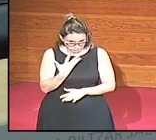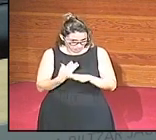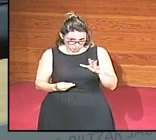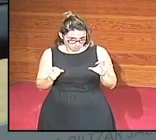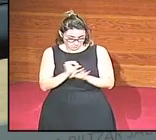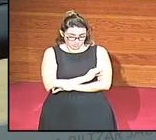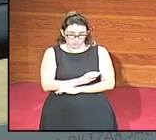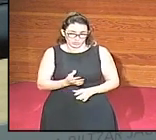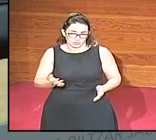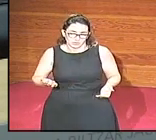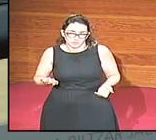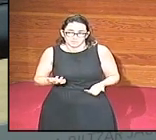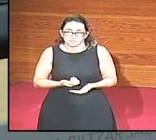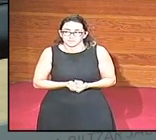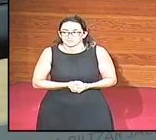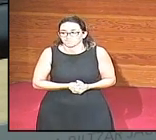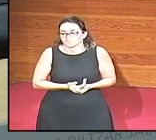lo sé.